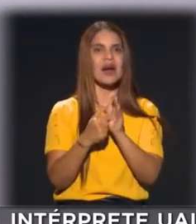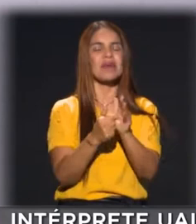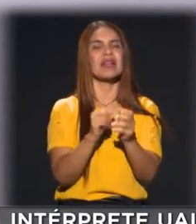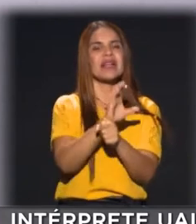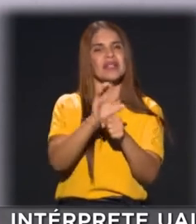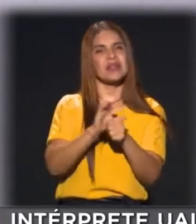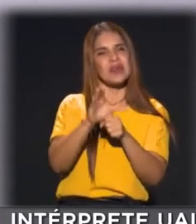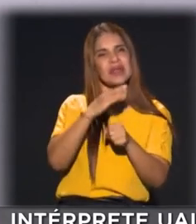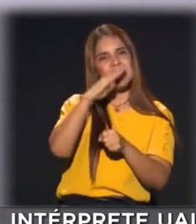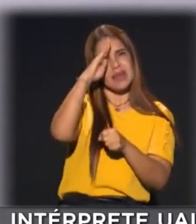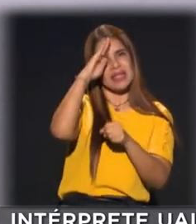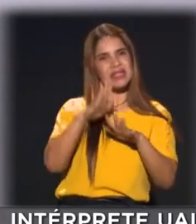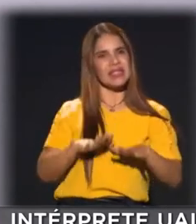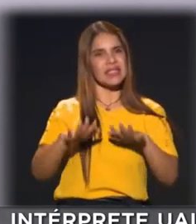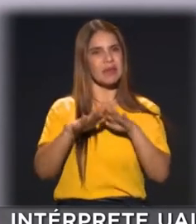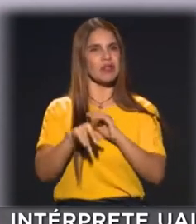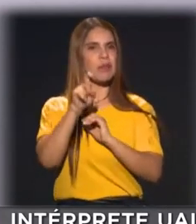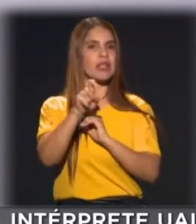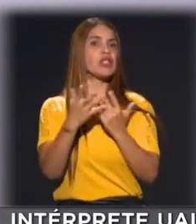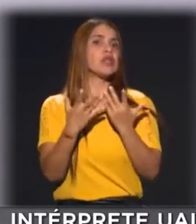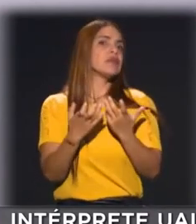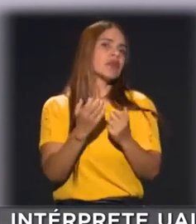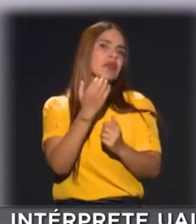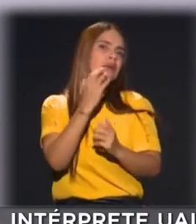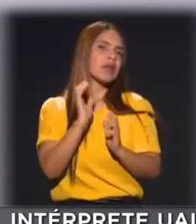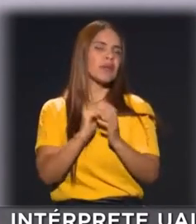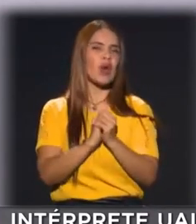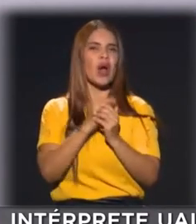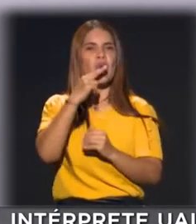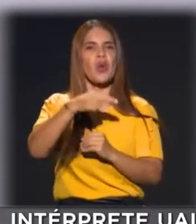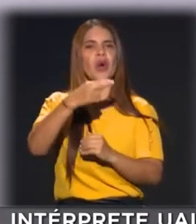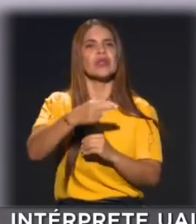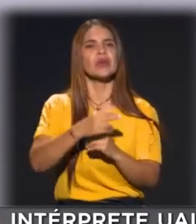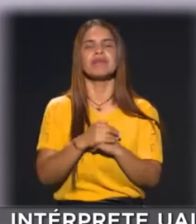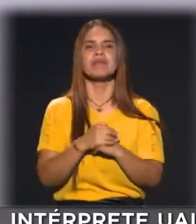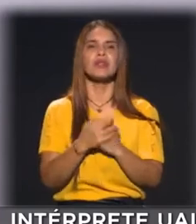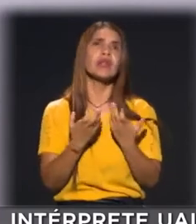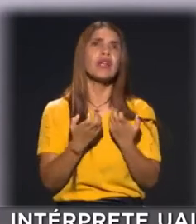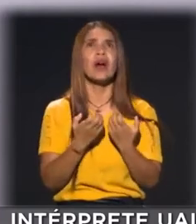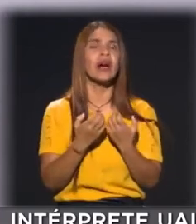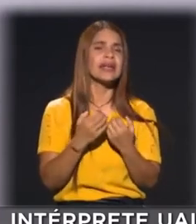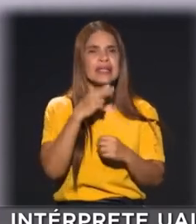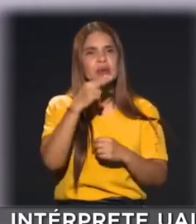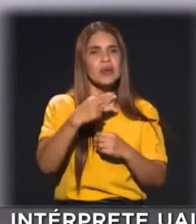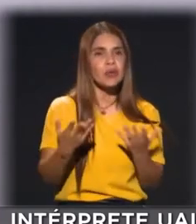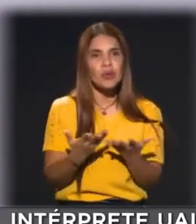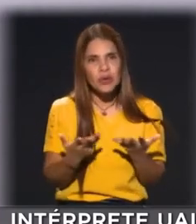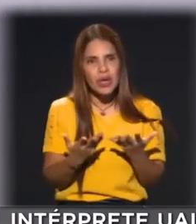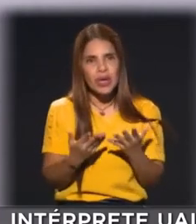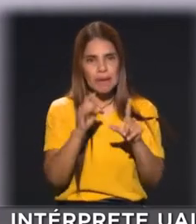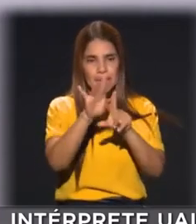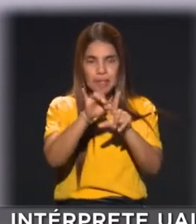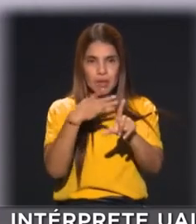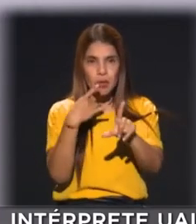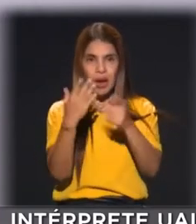la ciudad de Medellín y pueden dar clic. Por ejemplo, si yo quiero que me lean un cuento, encuentro en ese espacio virtual donde